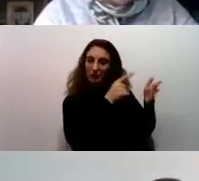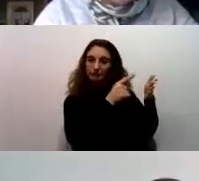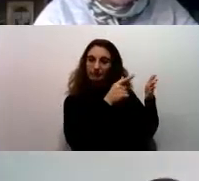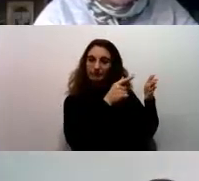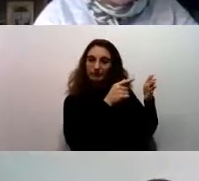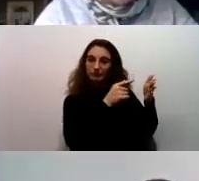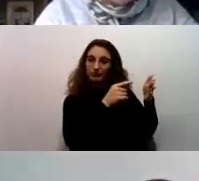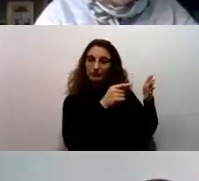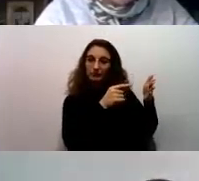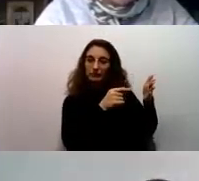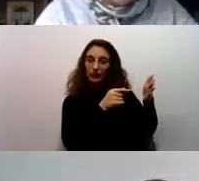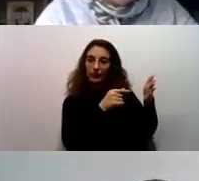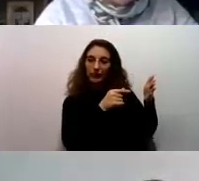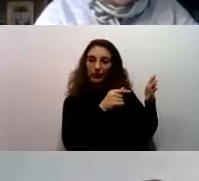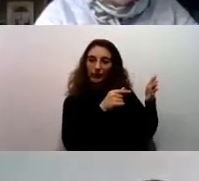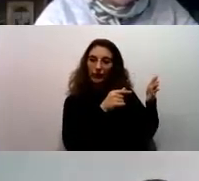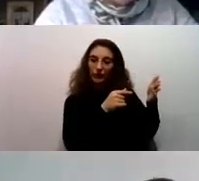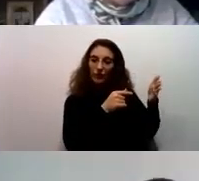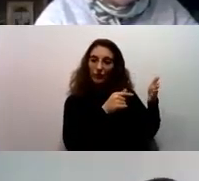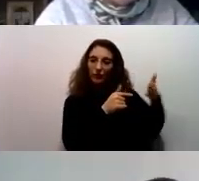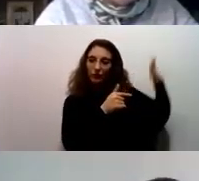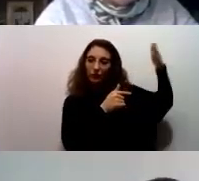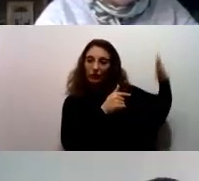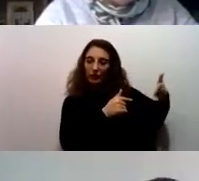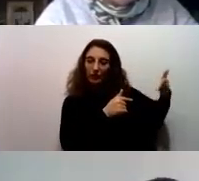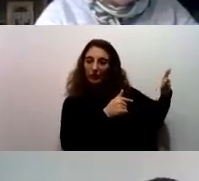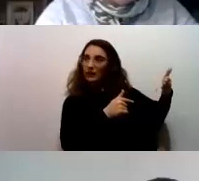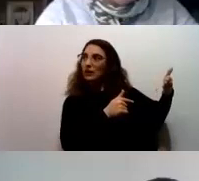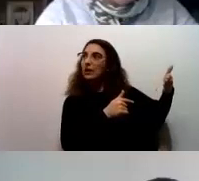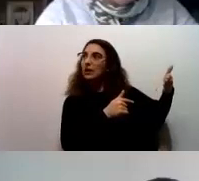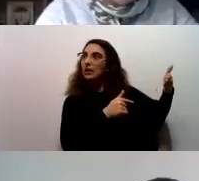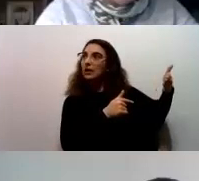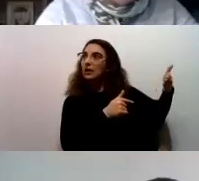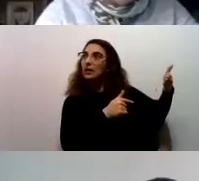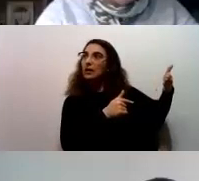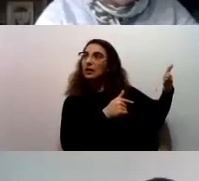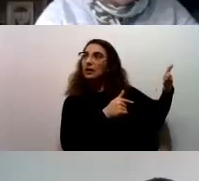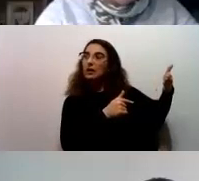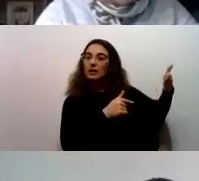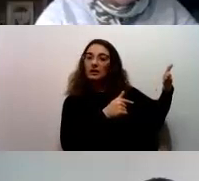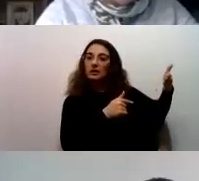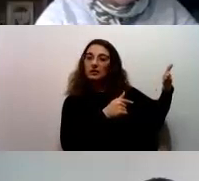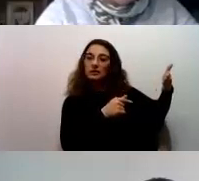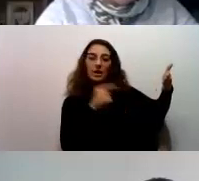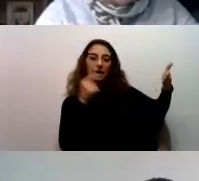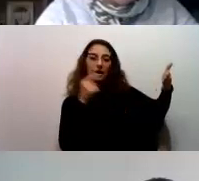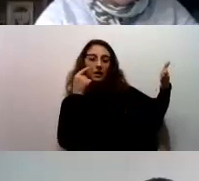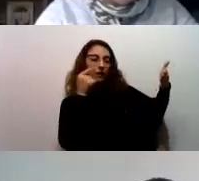donde se ubica qué. Y a su vez, el